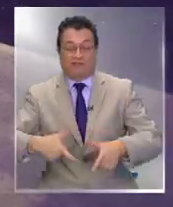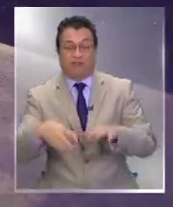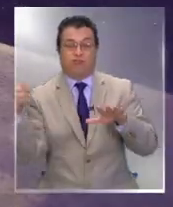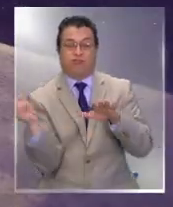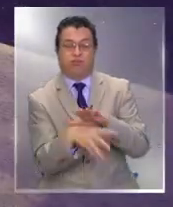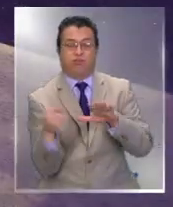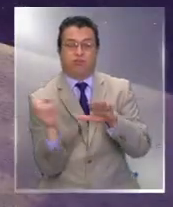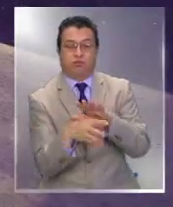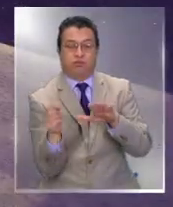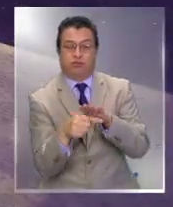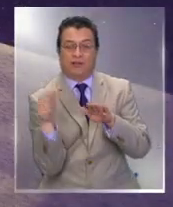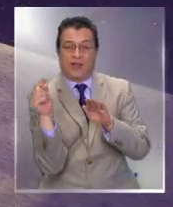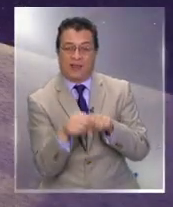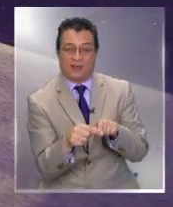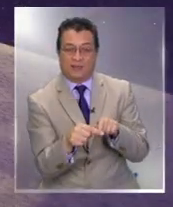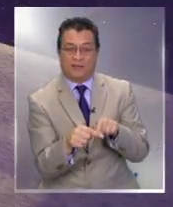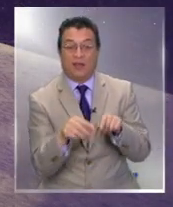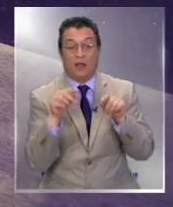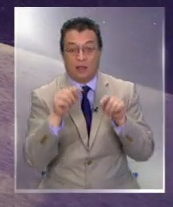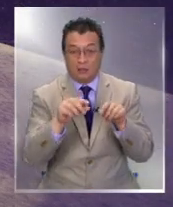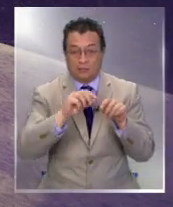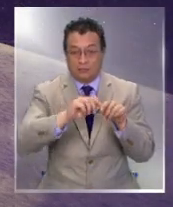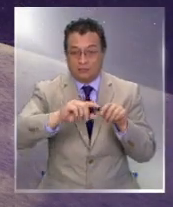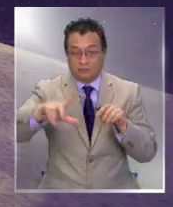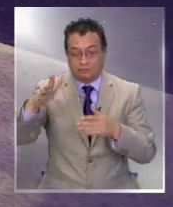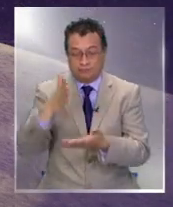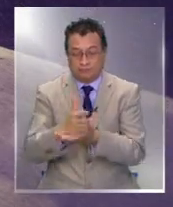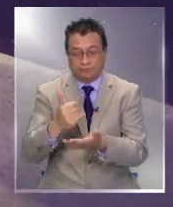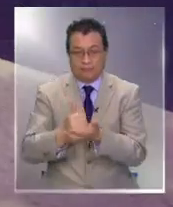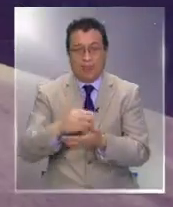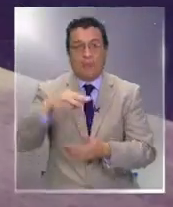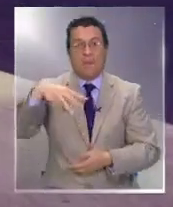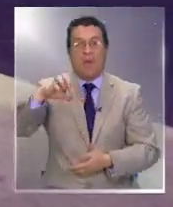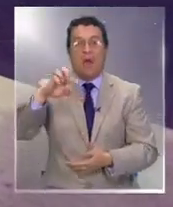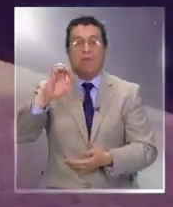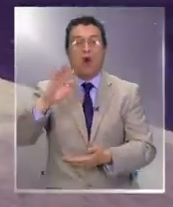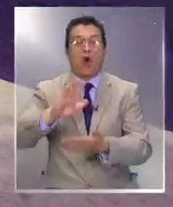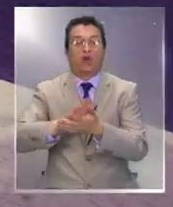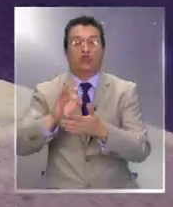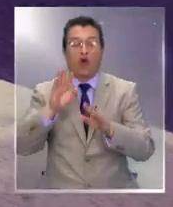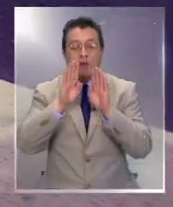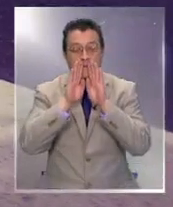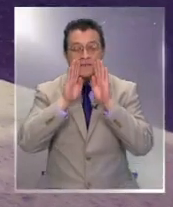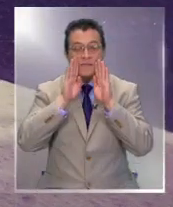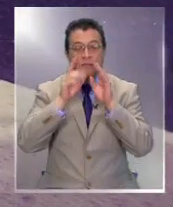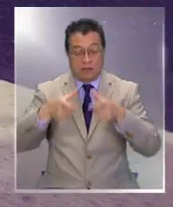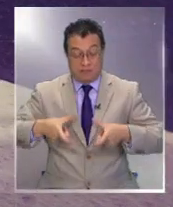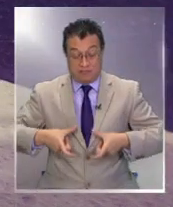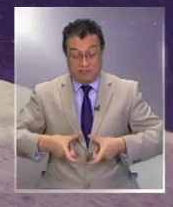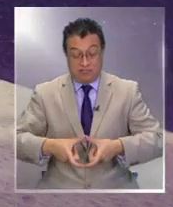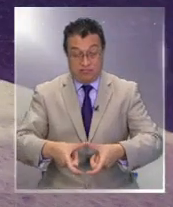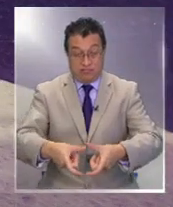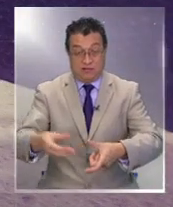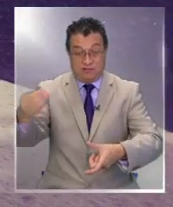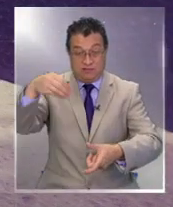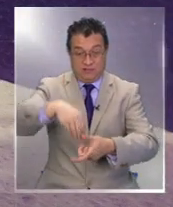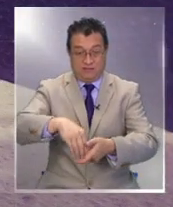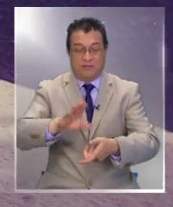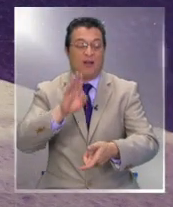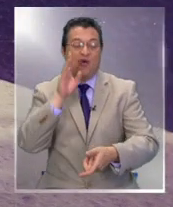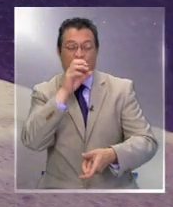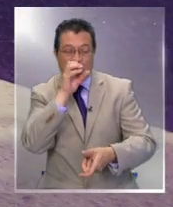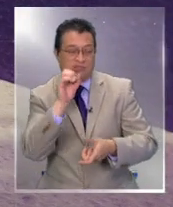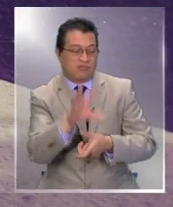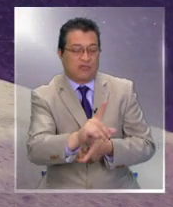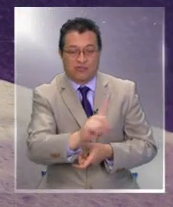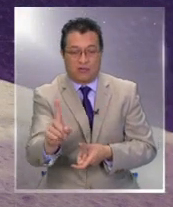río. Desde entonces se puso en marcha el Plan Mapocho Urbano Limpio, que a través de un colector subterráneo buscaba descontaminar el río